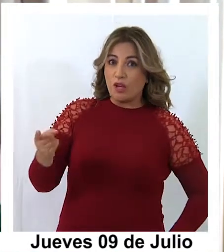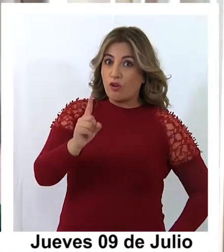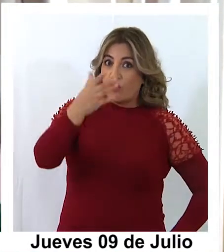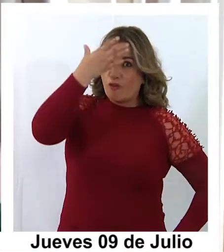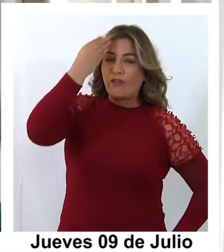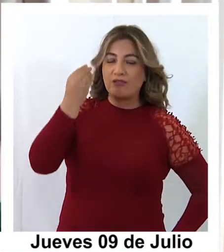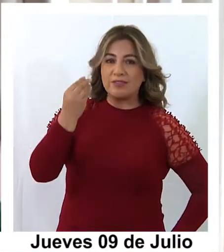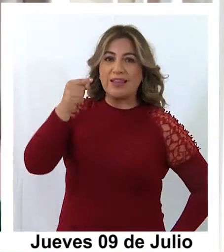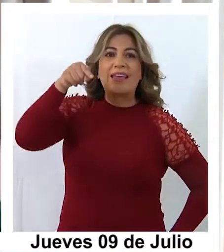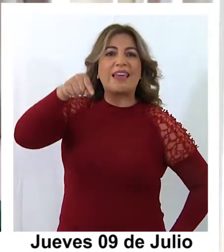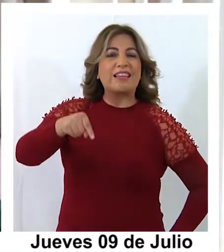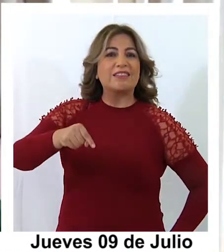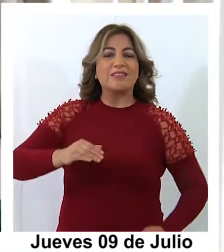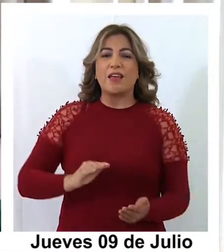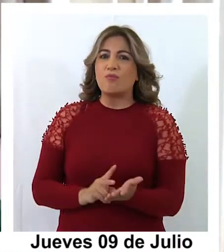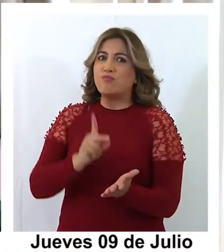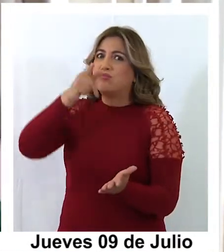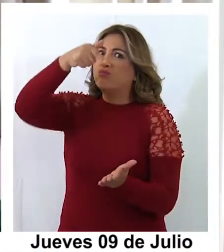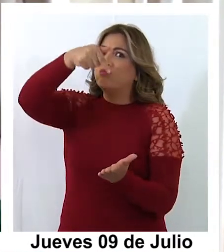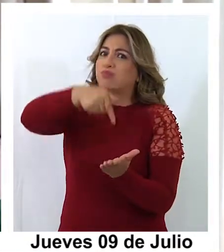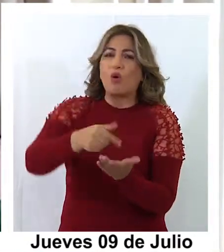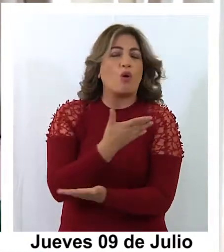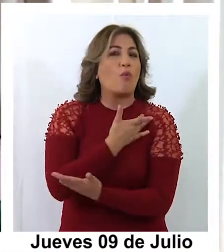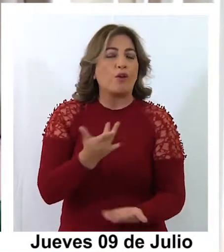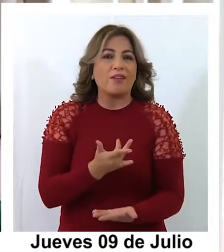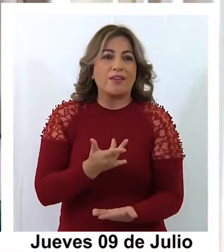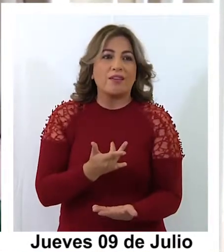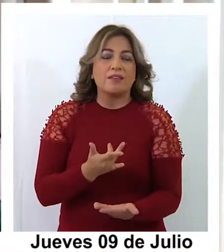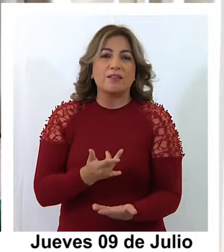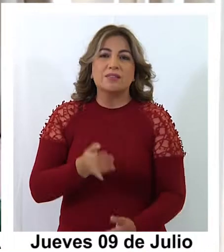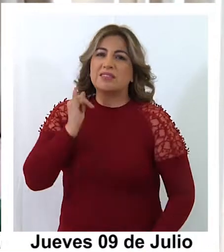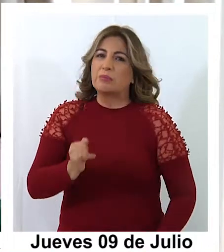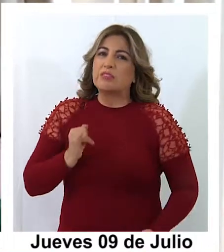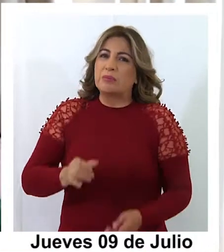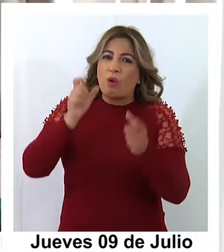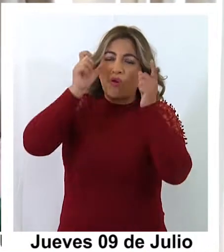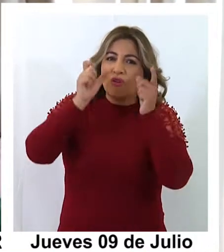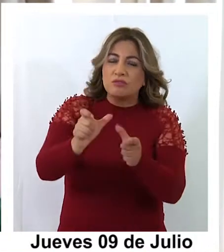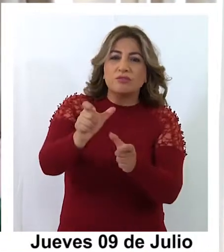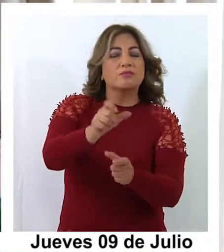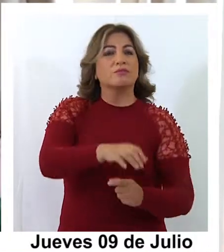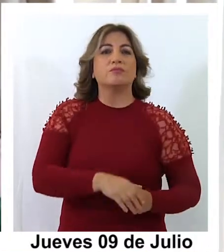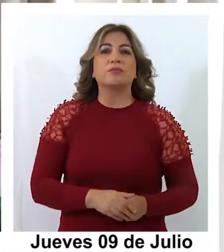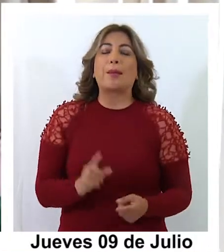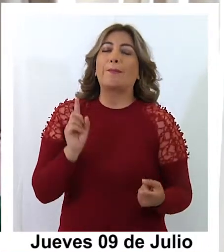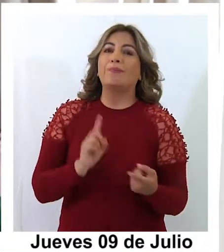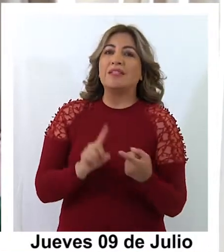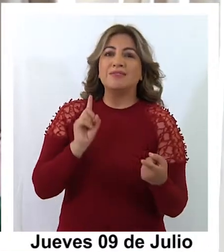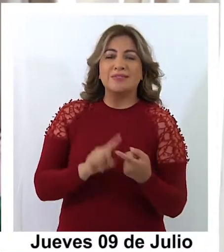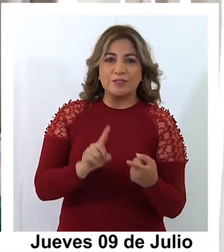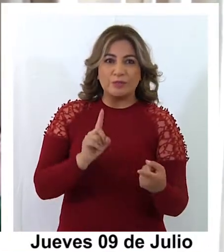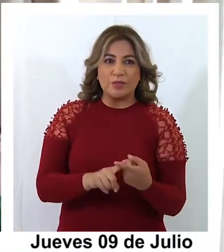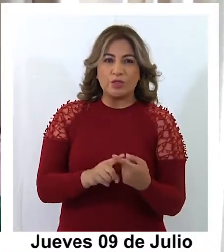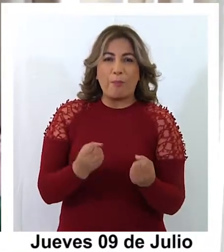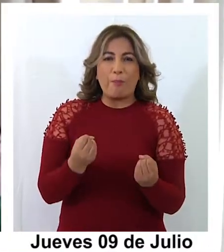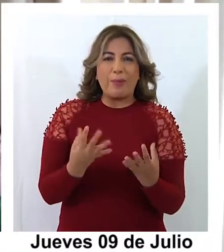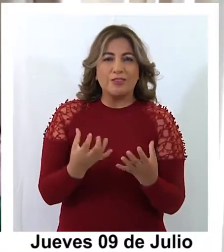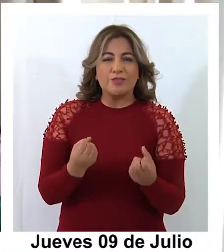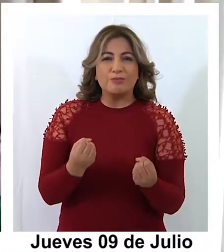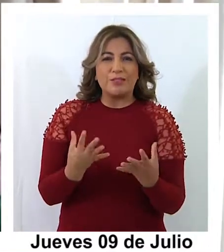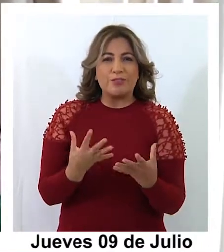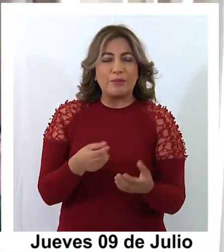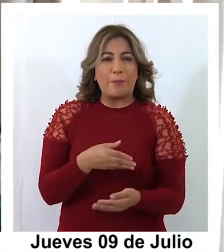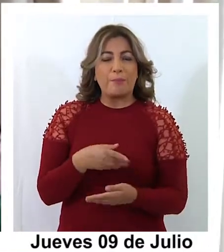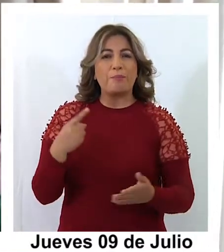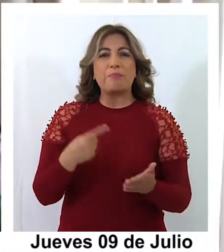hay que olvidar que este gran paso es gracias a la permanente fiscalización, a la permanente participación de miles y